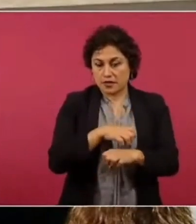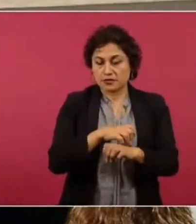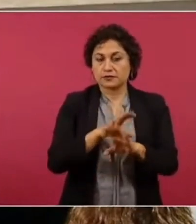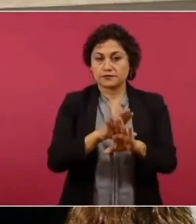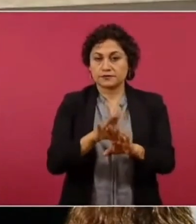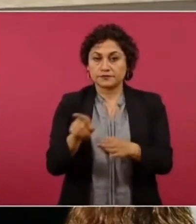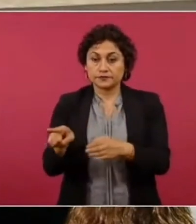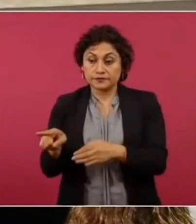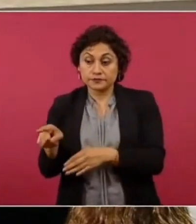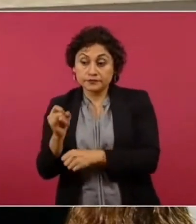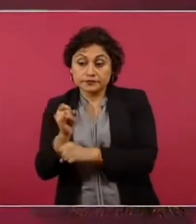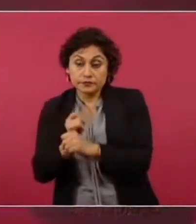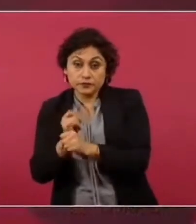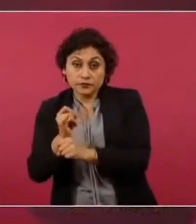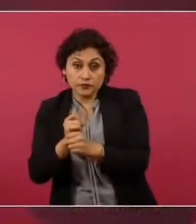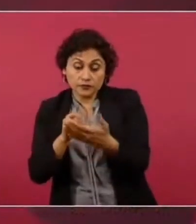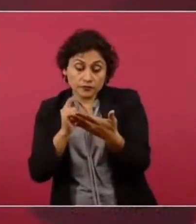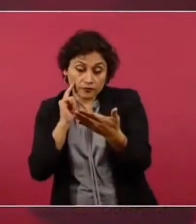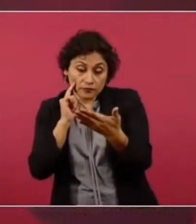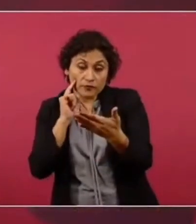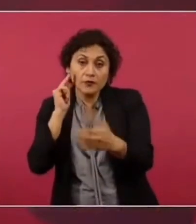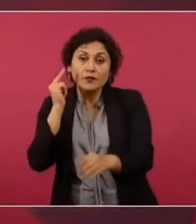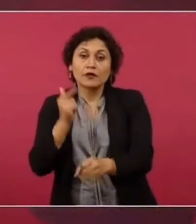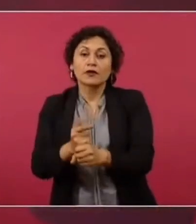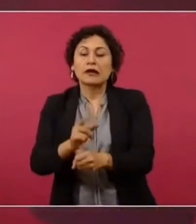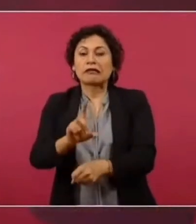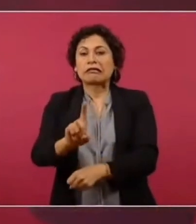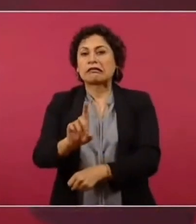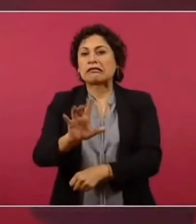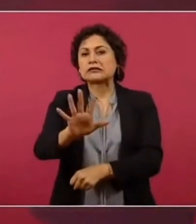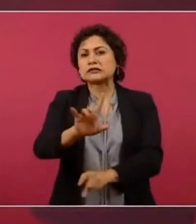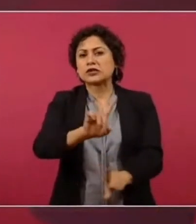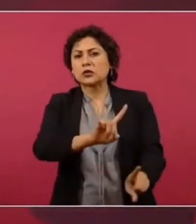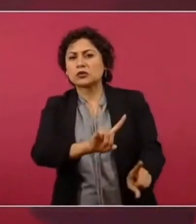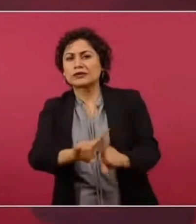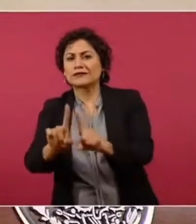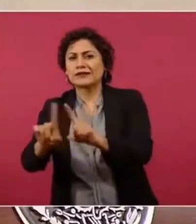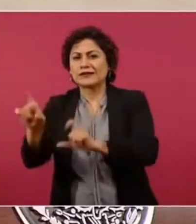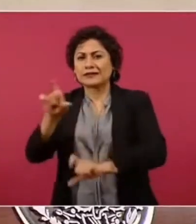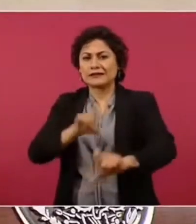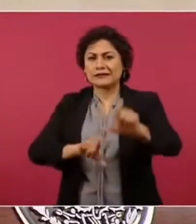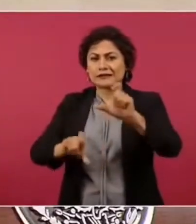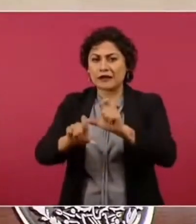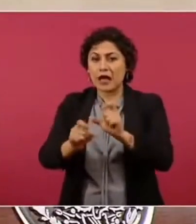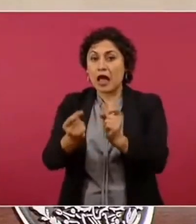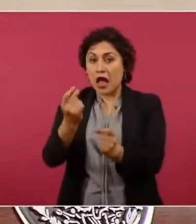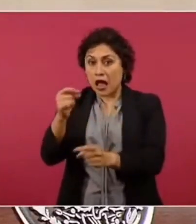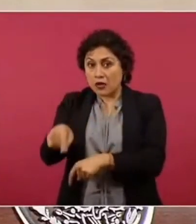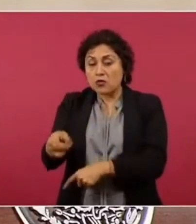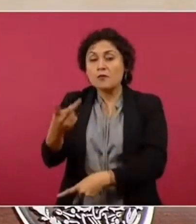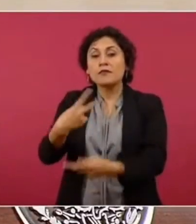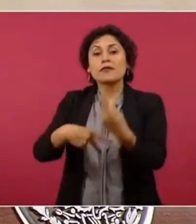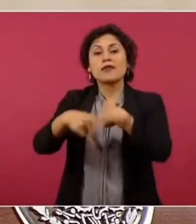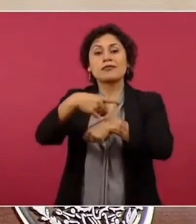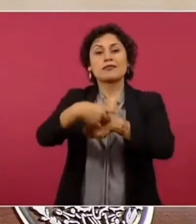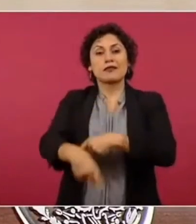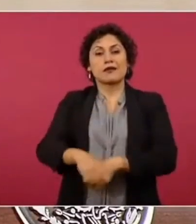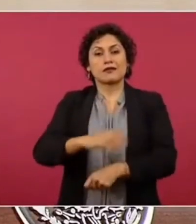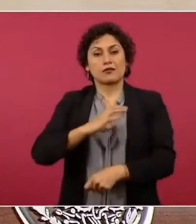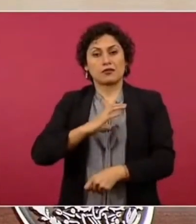encontramos como 35 sustancias y algunas cancerígenas.